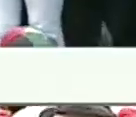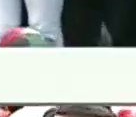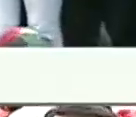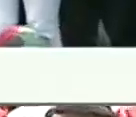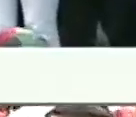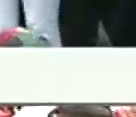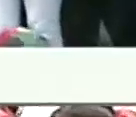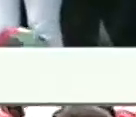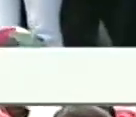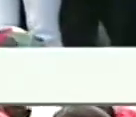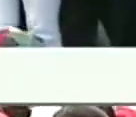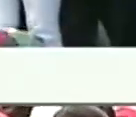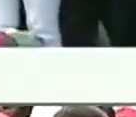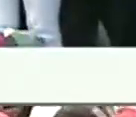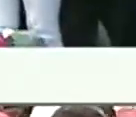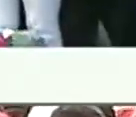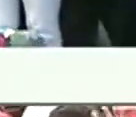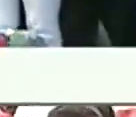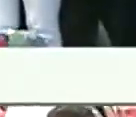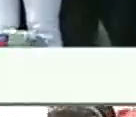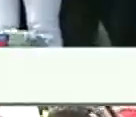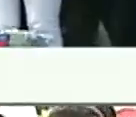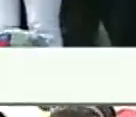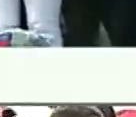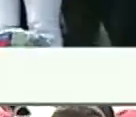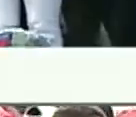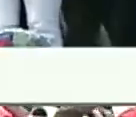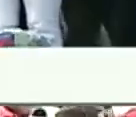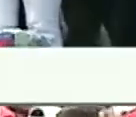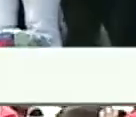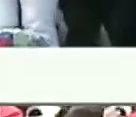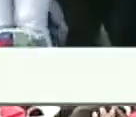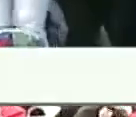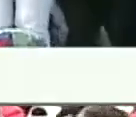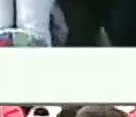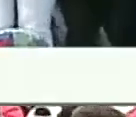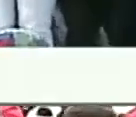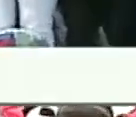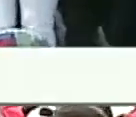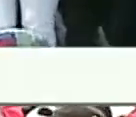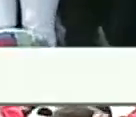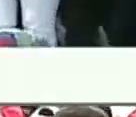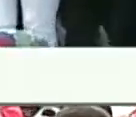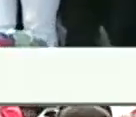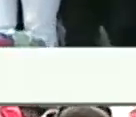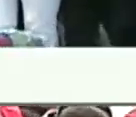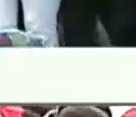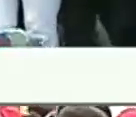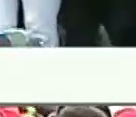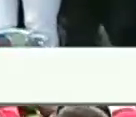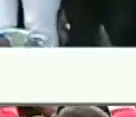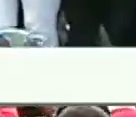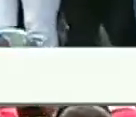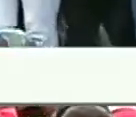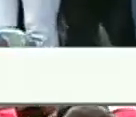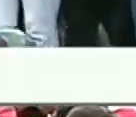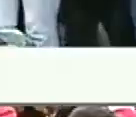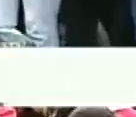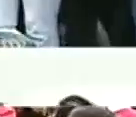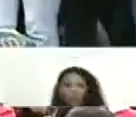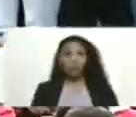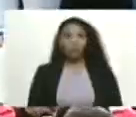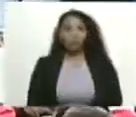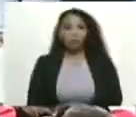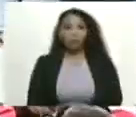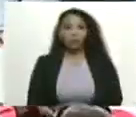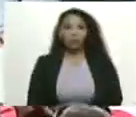Vamos a nosotros desde aquí, si ustedes están de acuerdo, y estoy seguro que sí, porque esta manifestación es extraordinaria, a enviarle